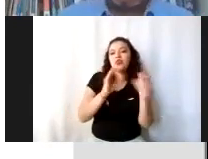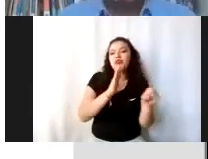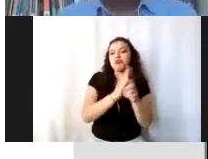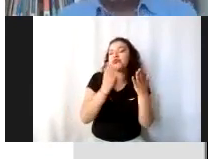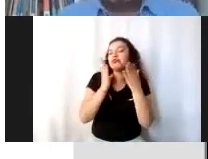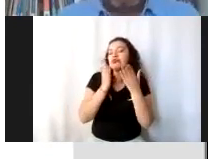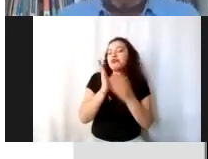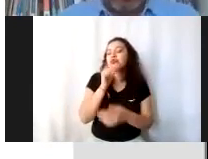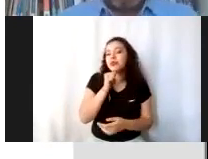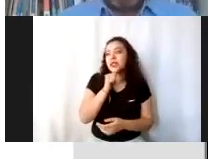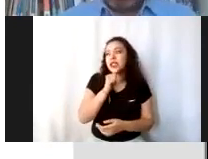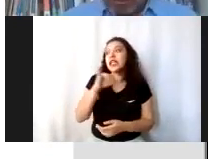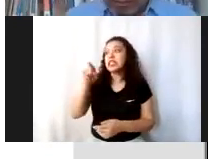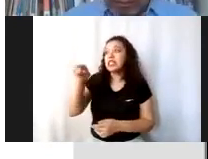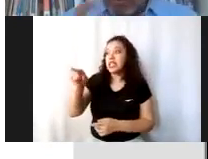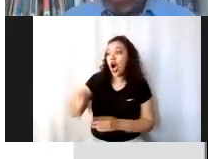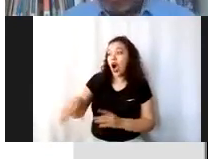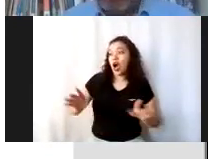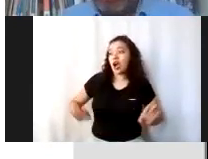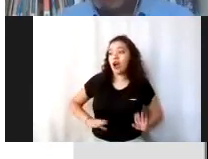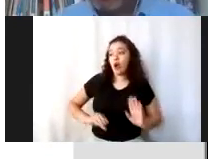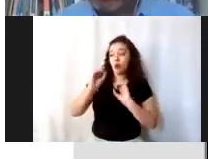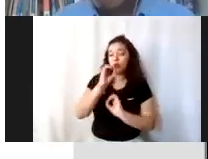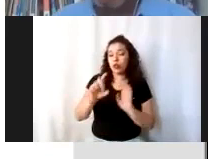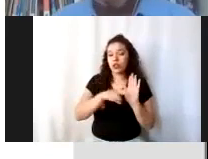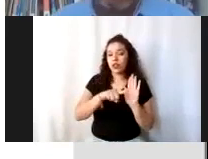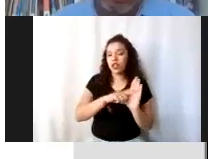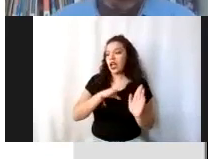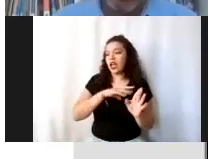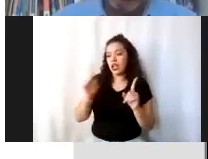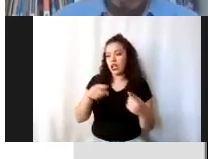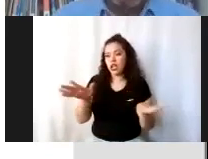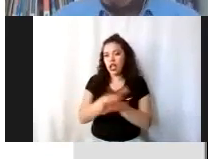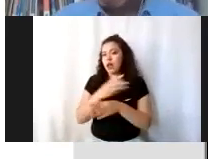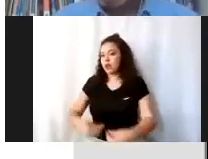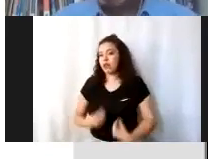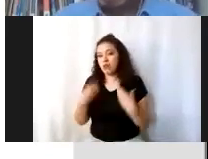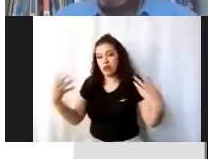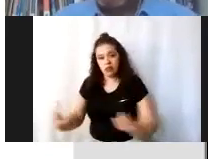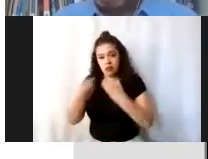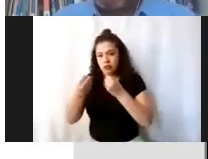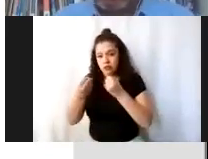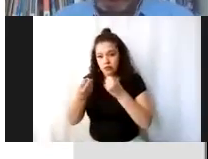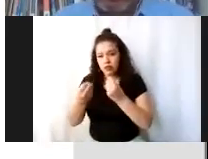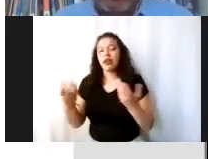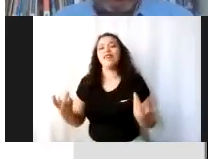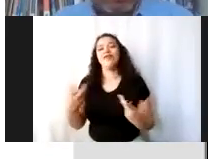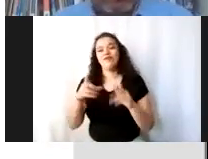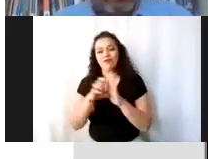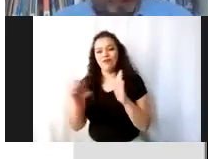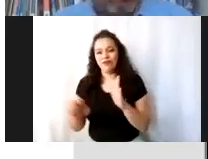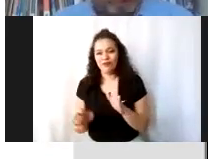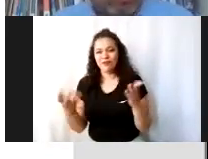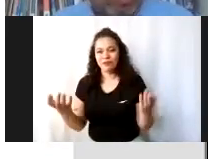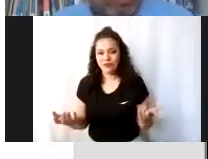ah, sí, es O negativo, hágale una transfusión y sálvele la vida. Ese es un ejemplo donde